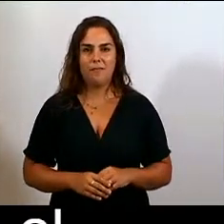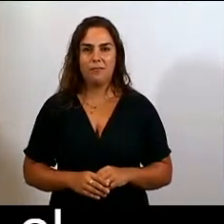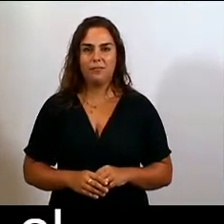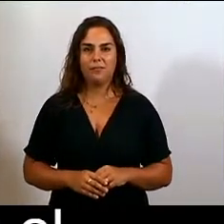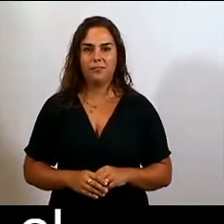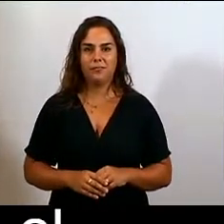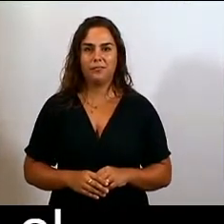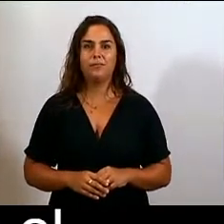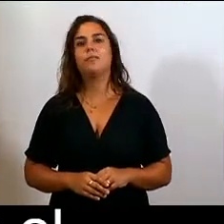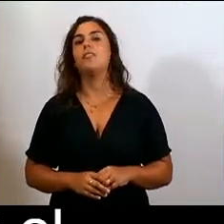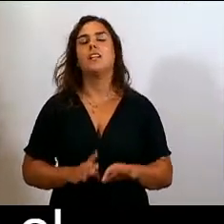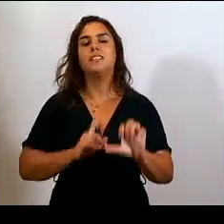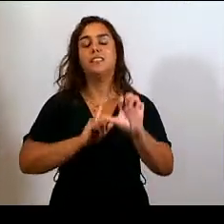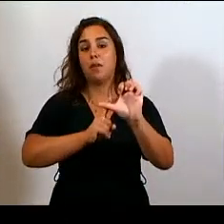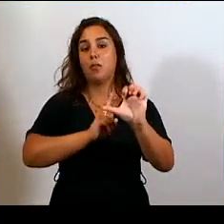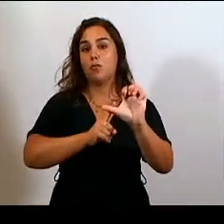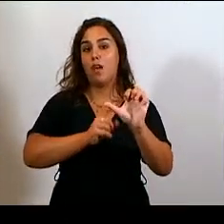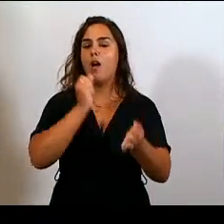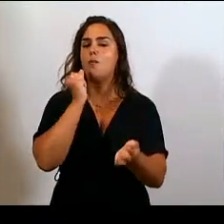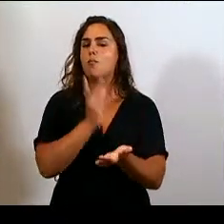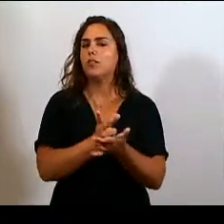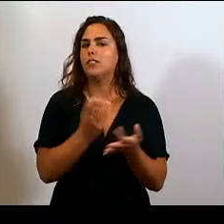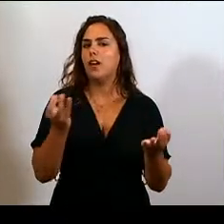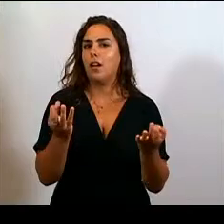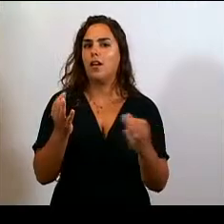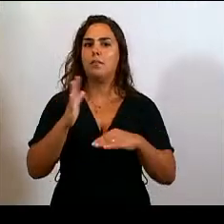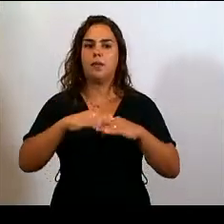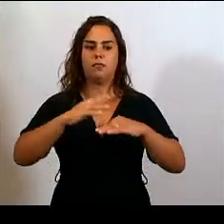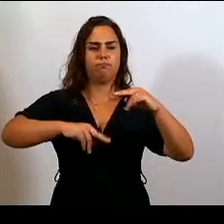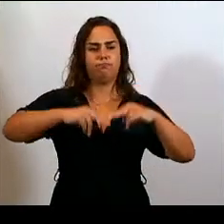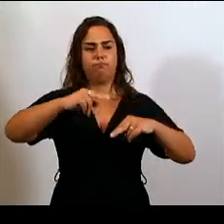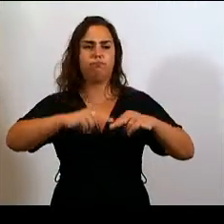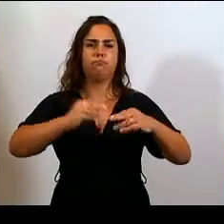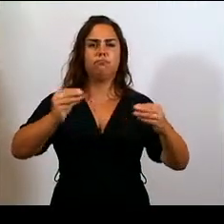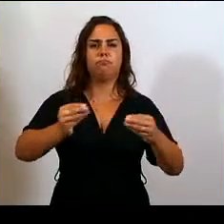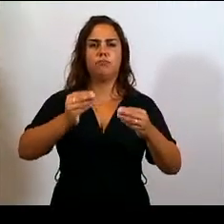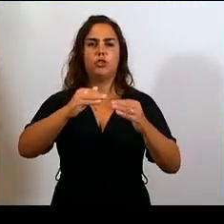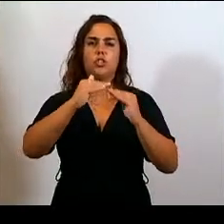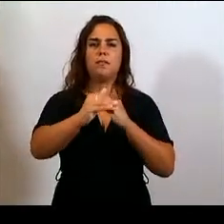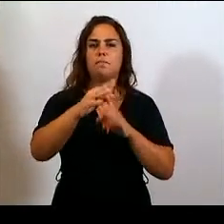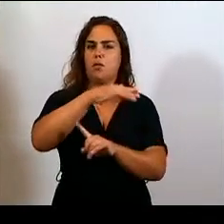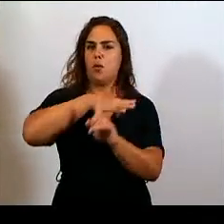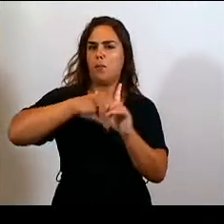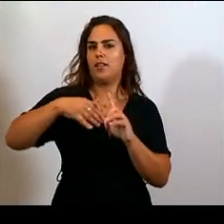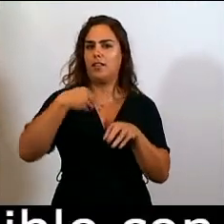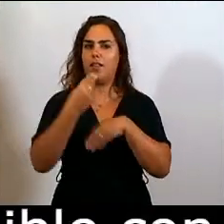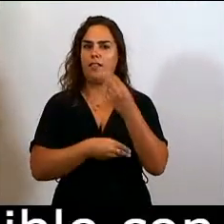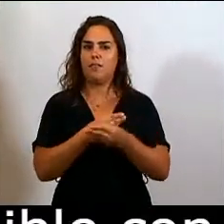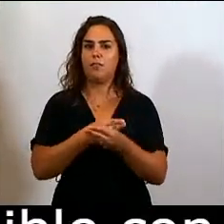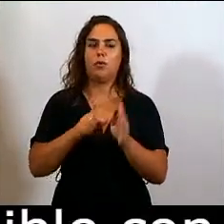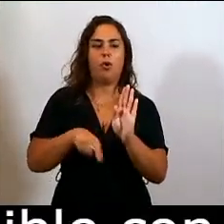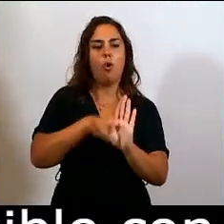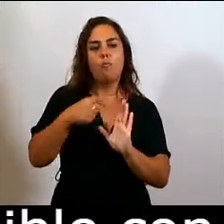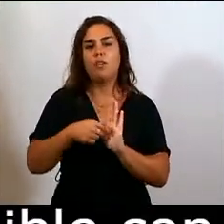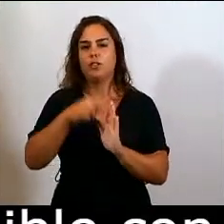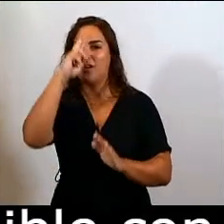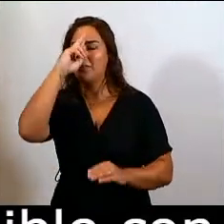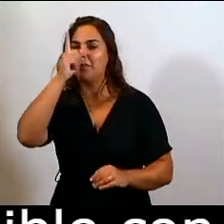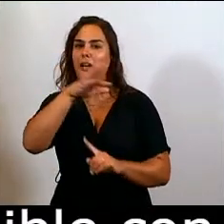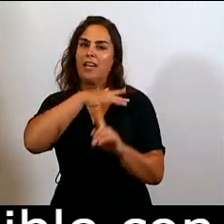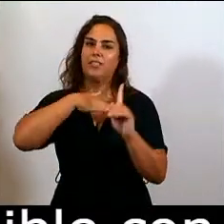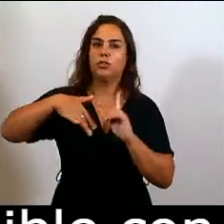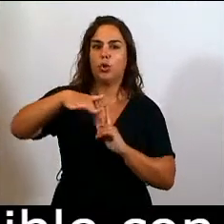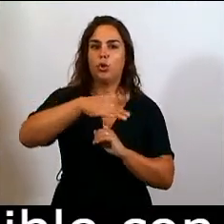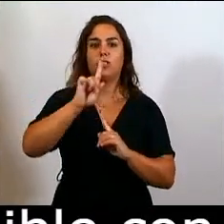En Extremadura apostamos por una construcción sostenible con el medio ambiente, que integre y respete el entorno, además